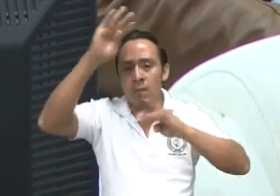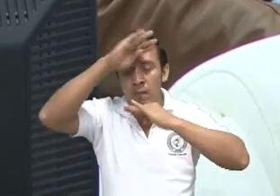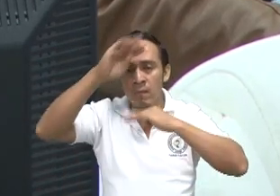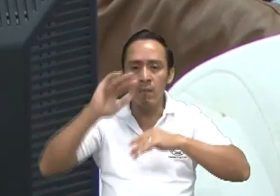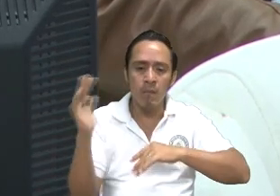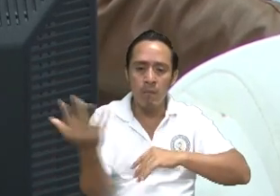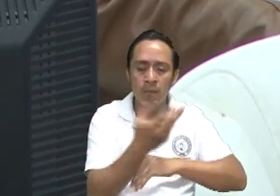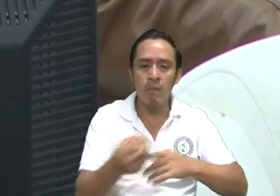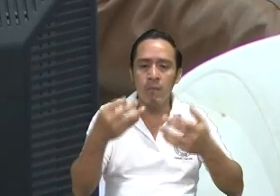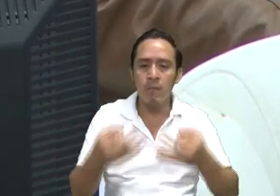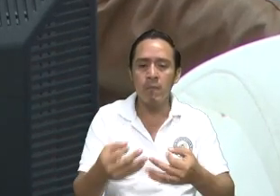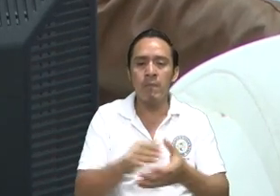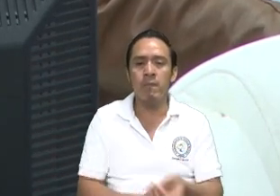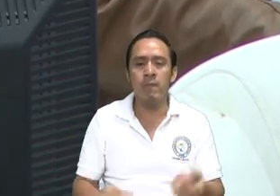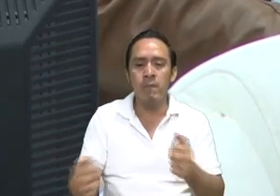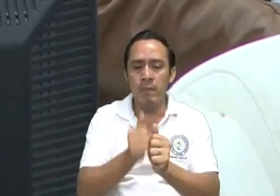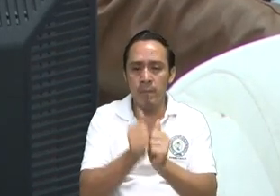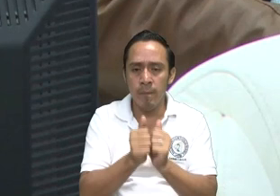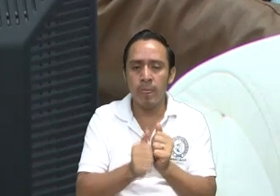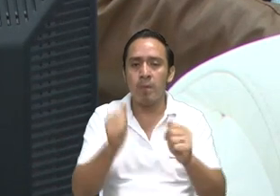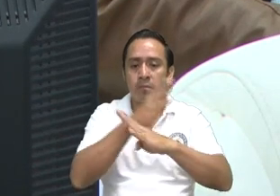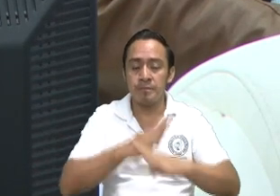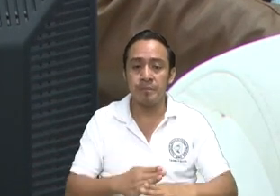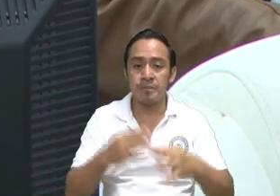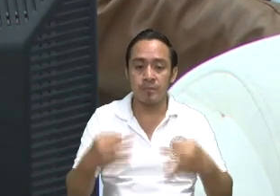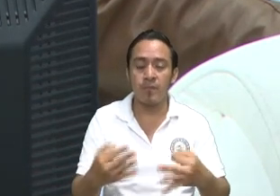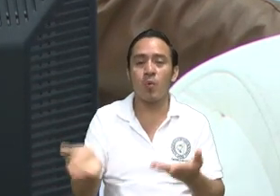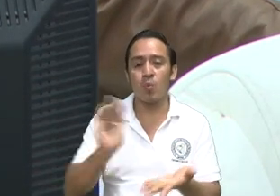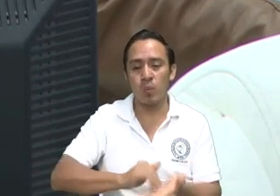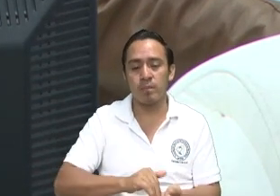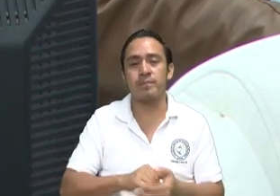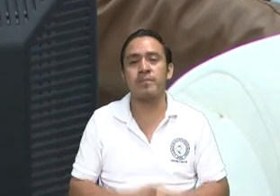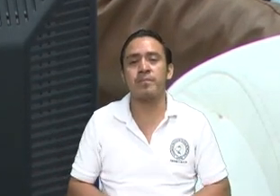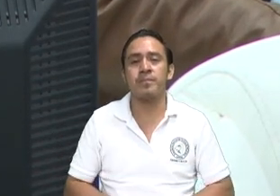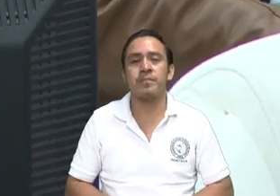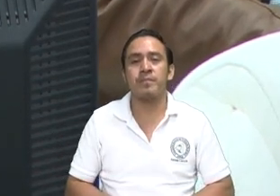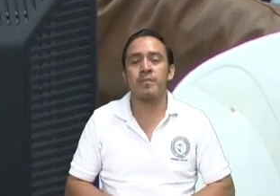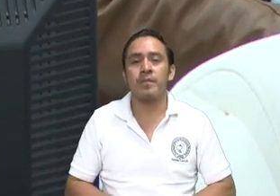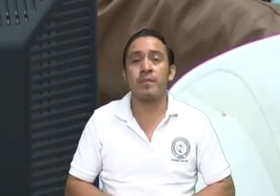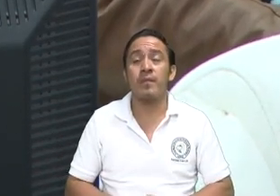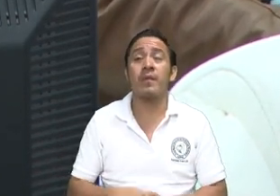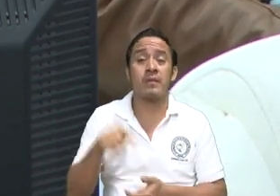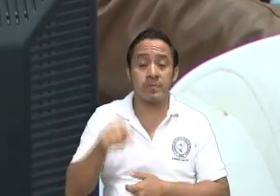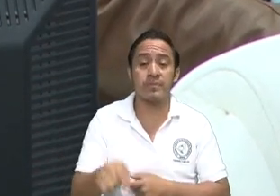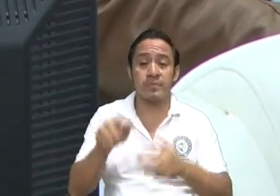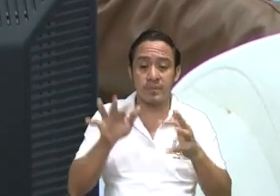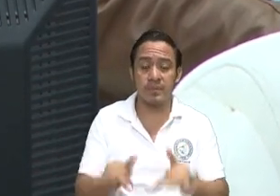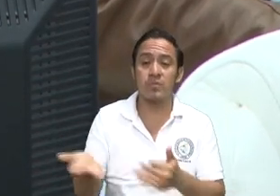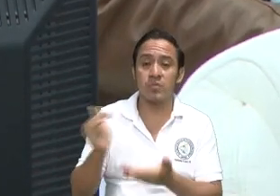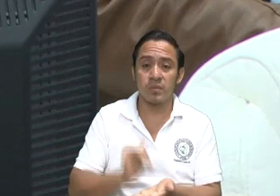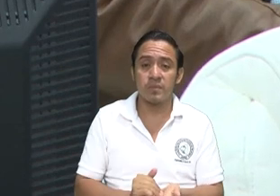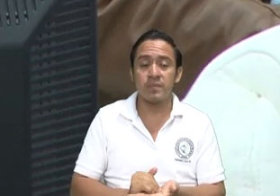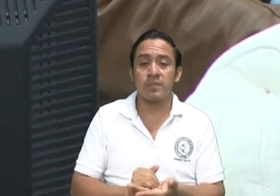los bienes y servicios y violentando la paz de este pueblo nuevamente. Es hasta que alcanza nuevamente